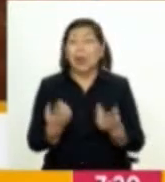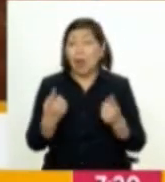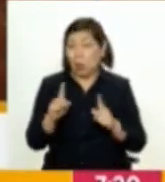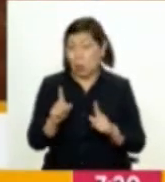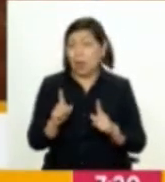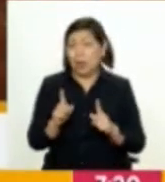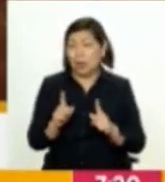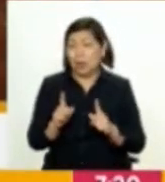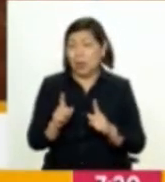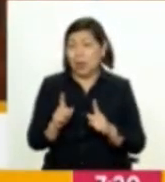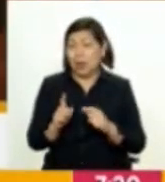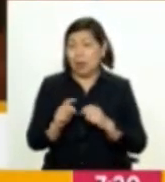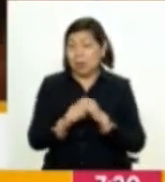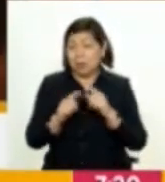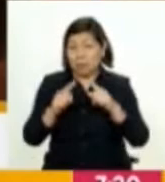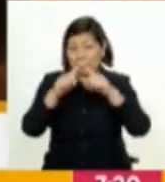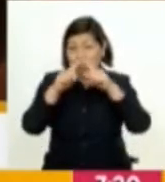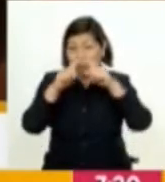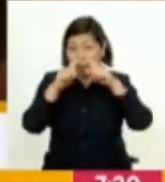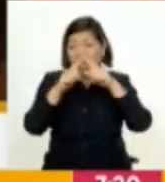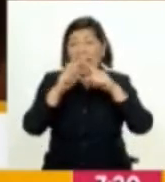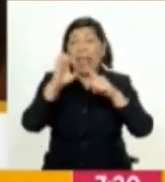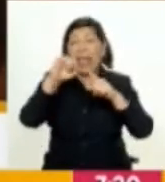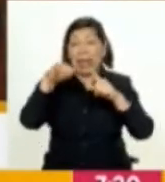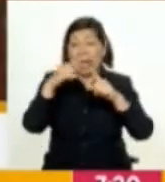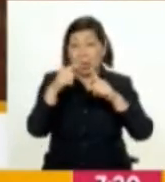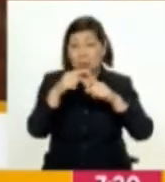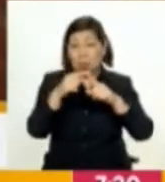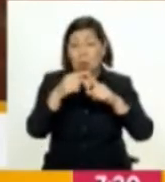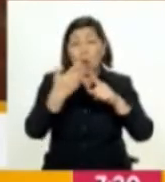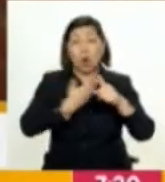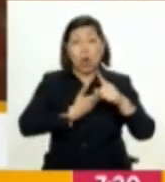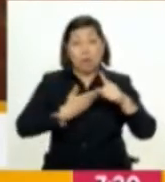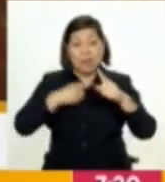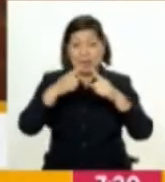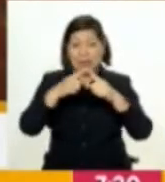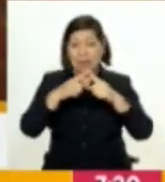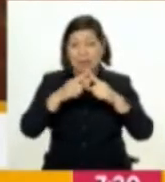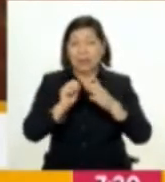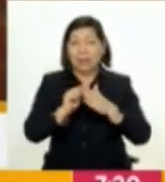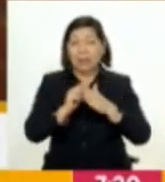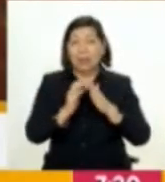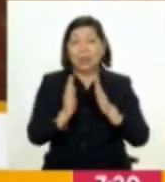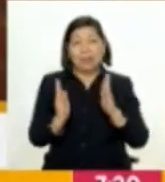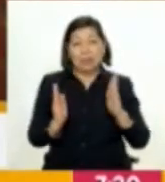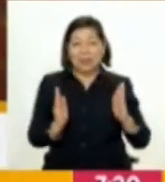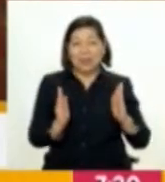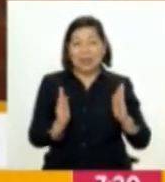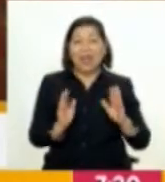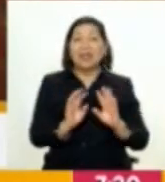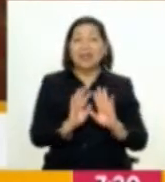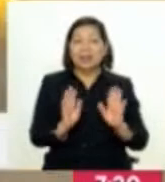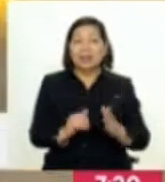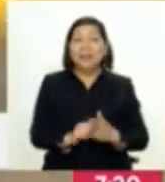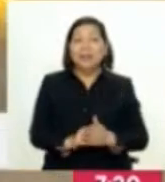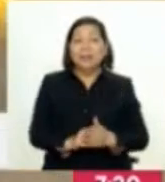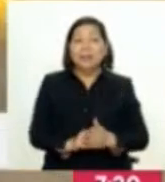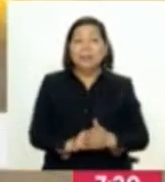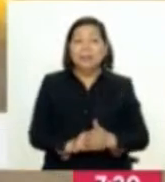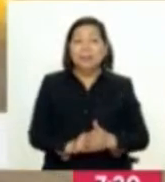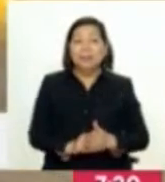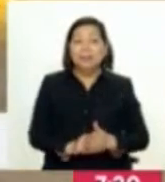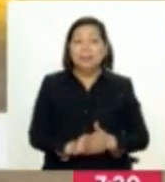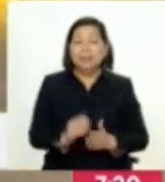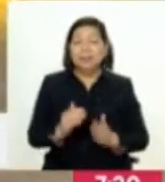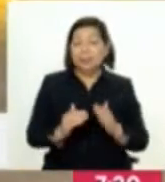Nacional es un triángulo, ¿no? Y arriba está el Ejecutivo, está el Gobierno, ¿no? No y, está arriba, está en un lado. Okay. Pero